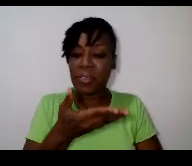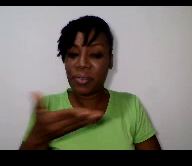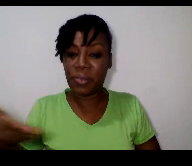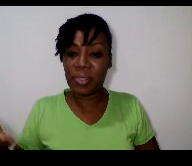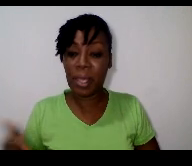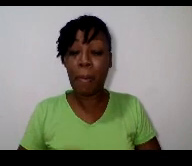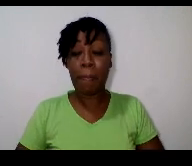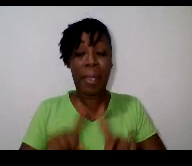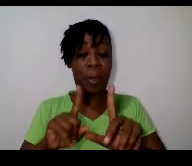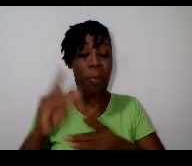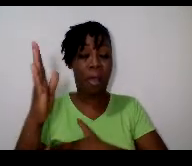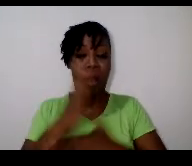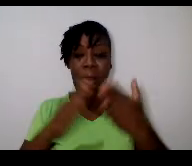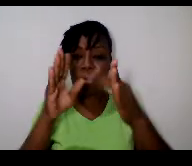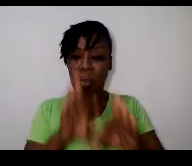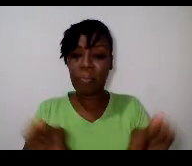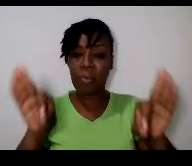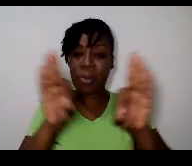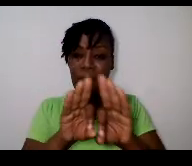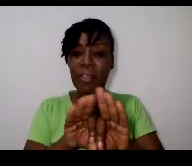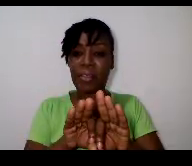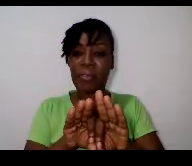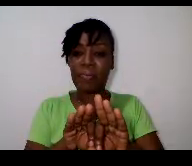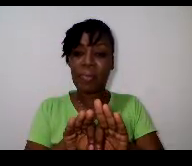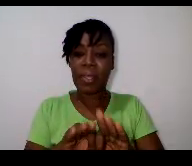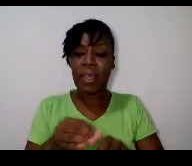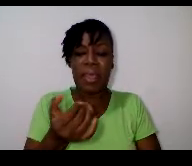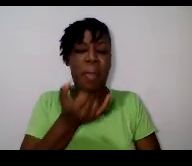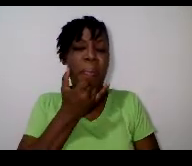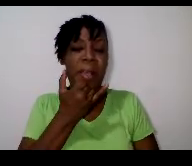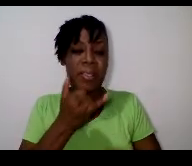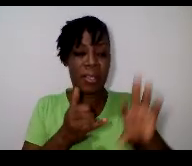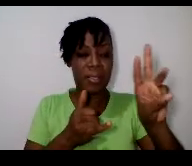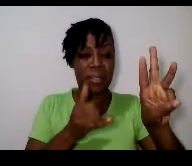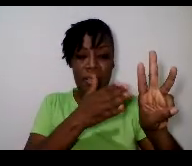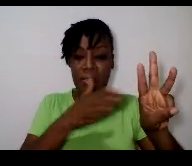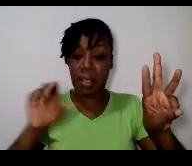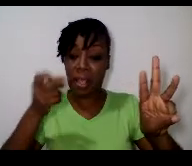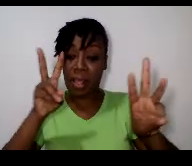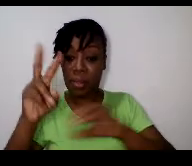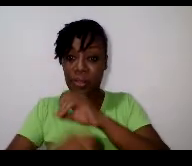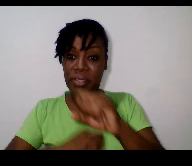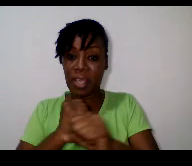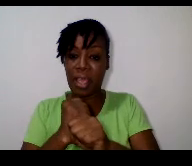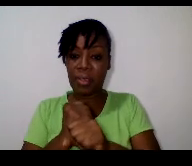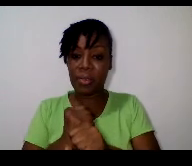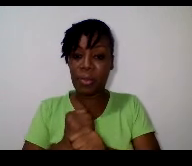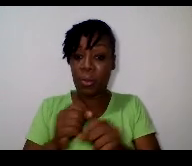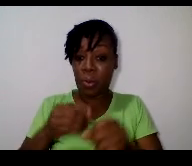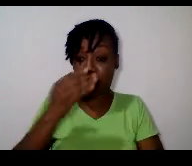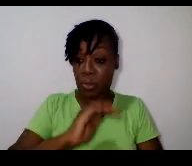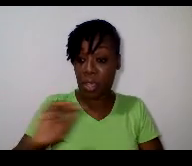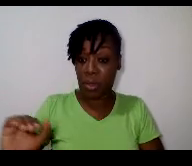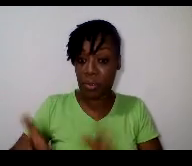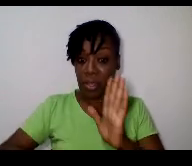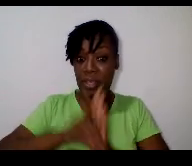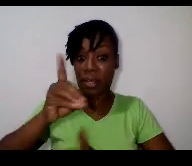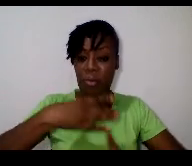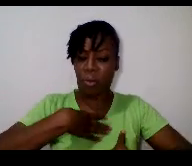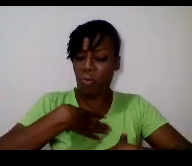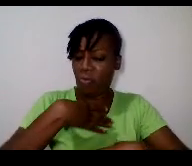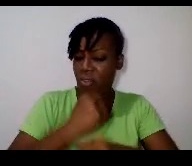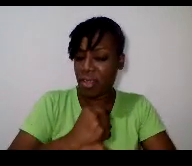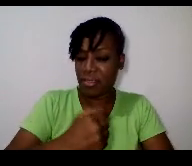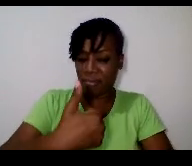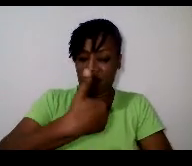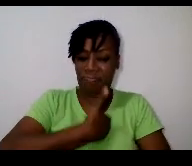algo clave que pasa entre los 6 y los 12 años es donde los niños desarrollan esa confianza en sí mismos, esa confianza en sus